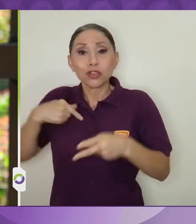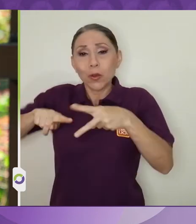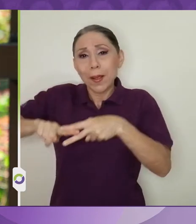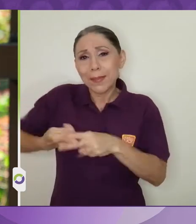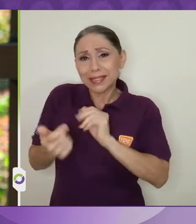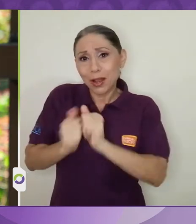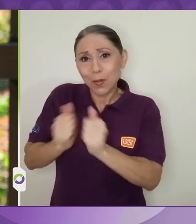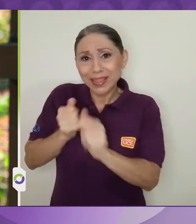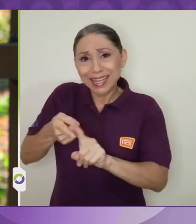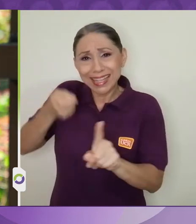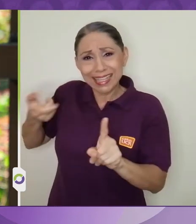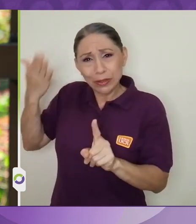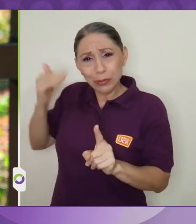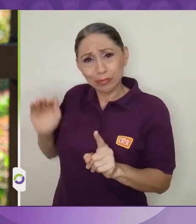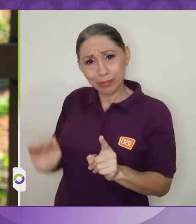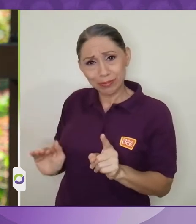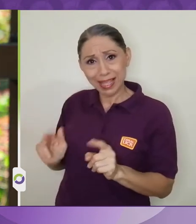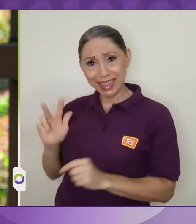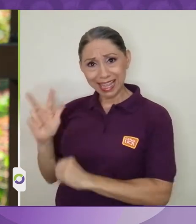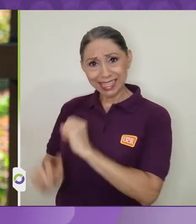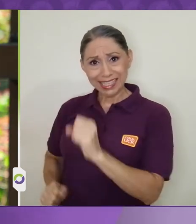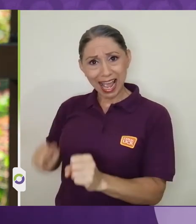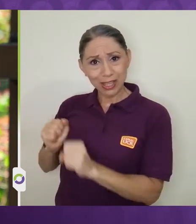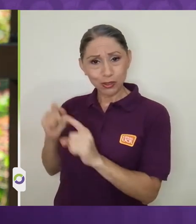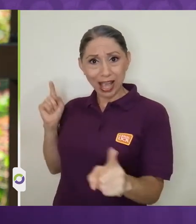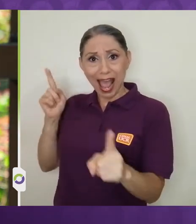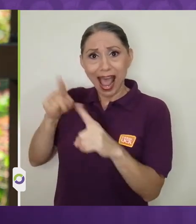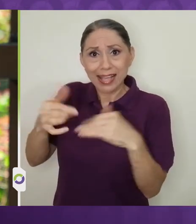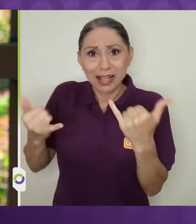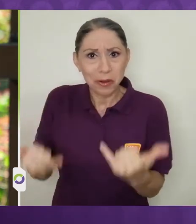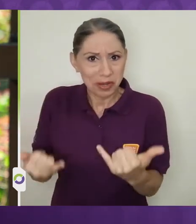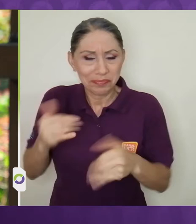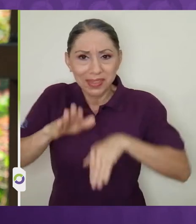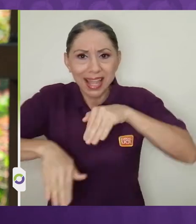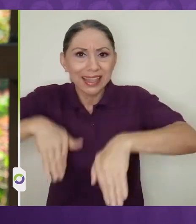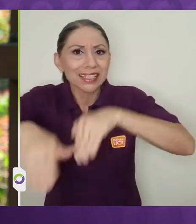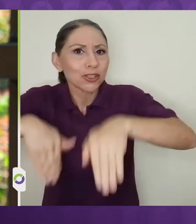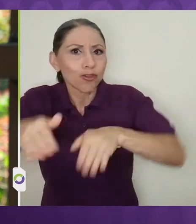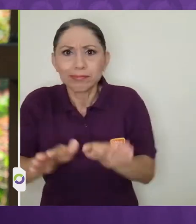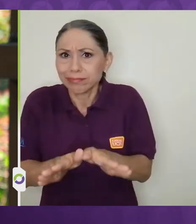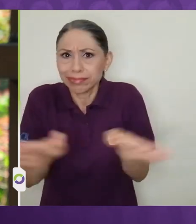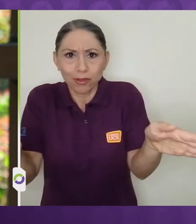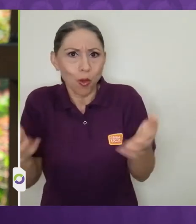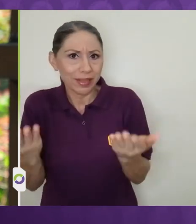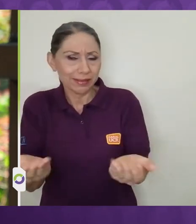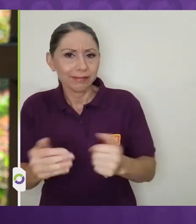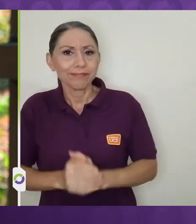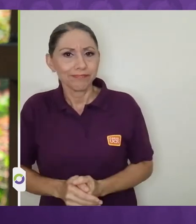competir desde los 3 años en convencional hasta hoy, ¿verdad? Y